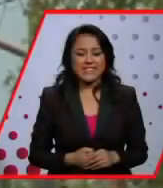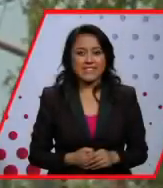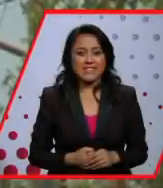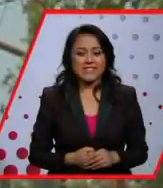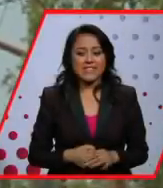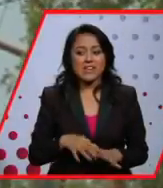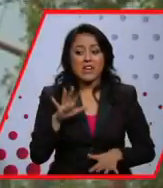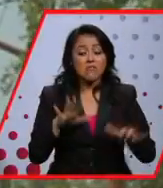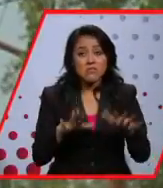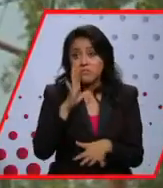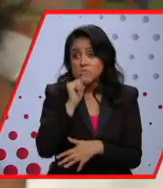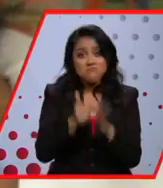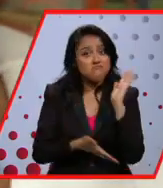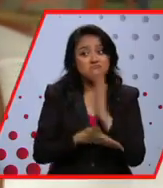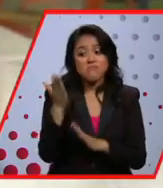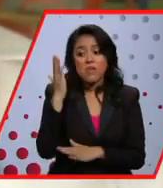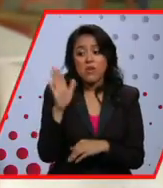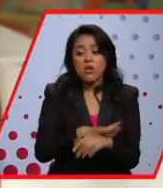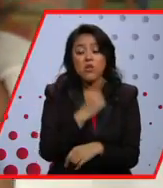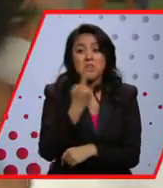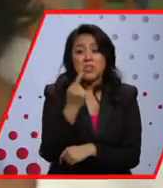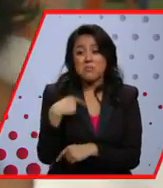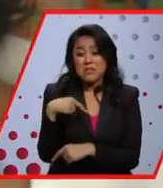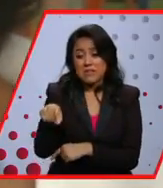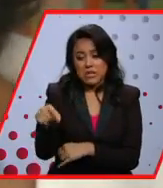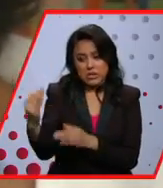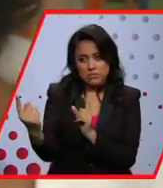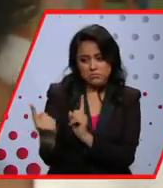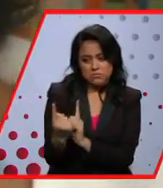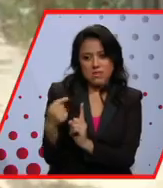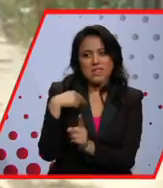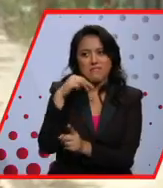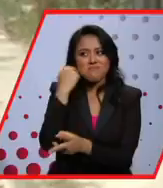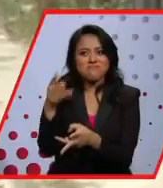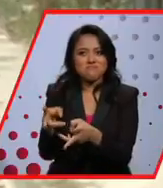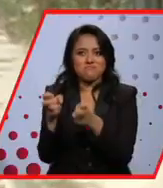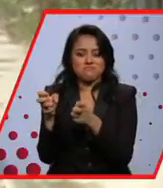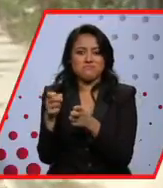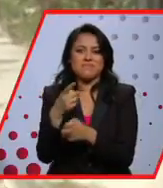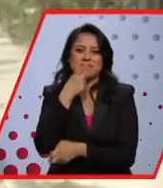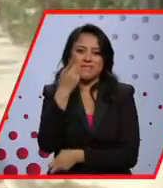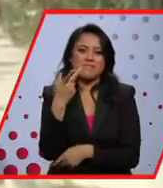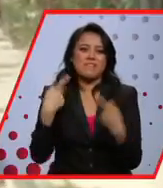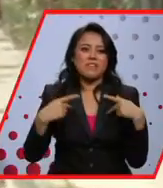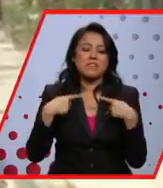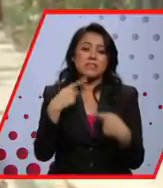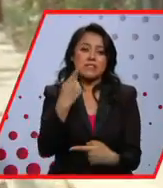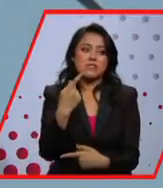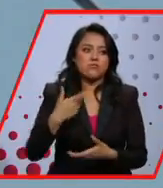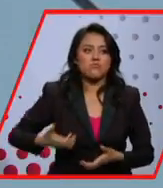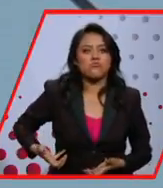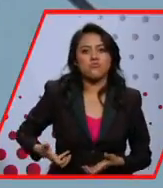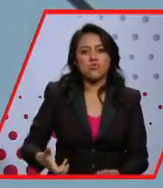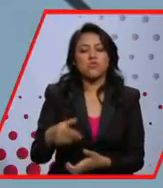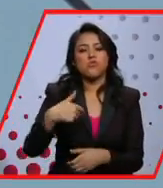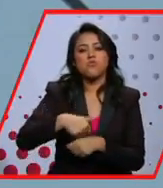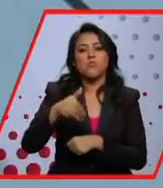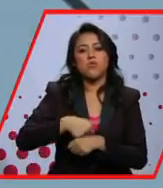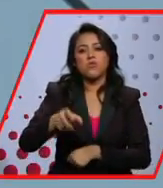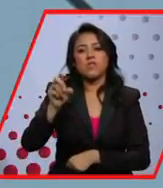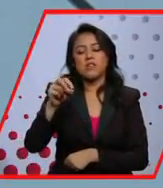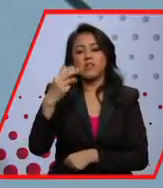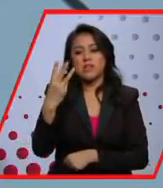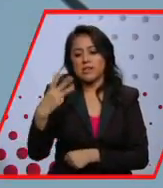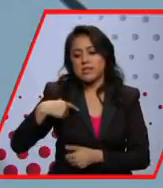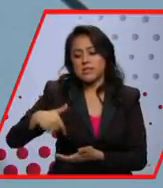noche a veces no puedes salir porque en unas esquinas ya te están esperando para que te asalten. Dicho por los afectados, toda la calle 33 de la colonia